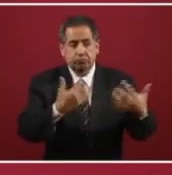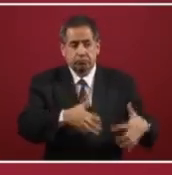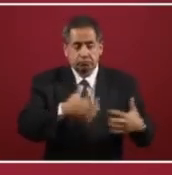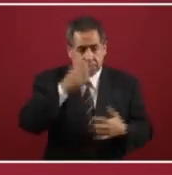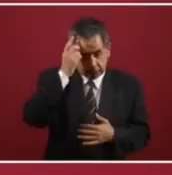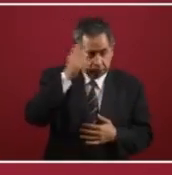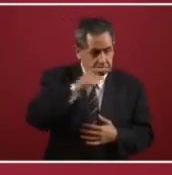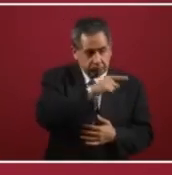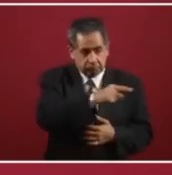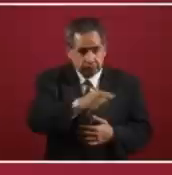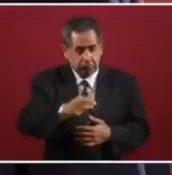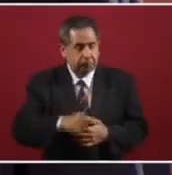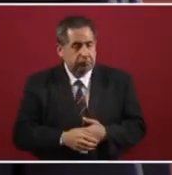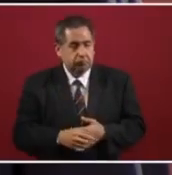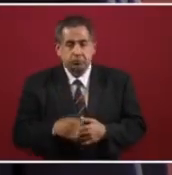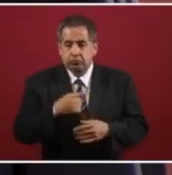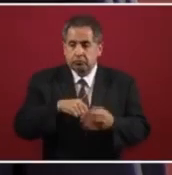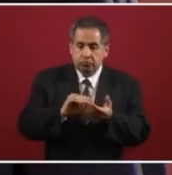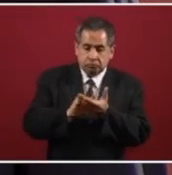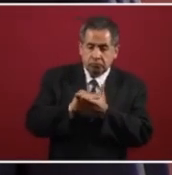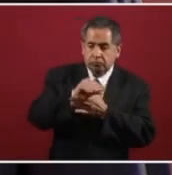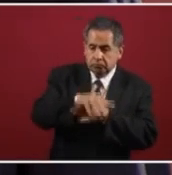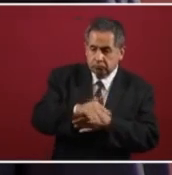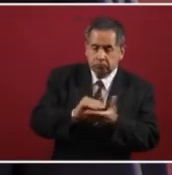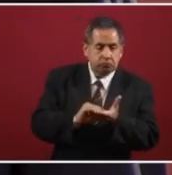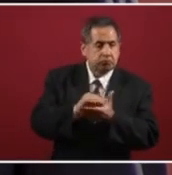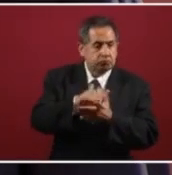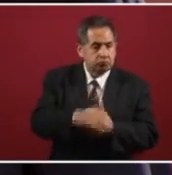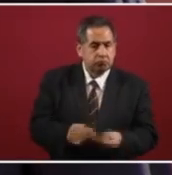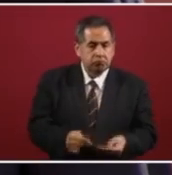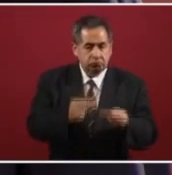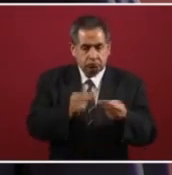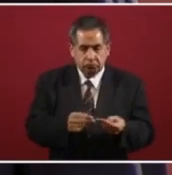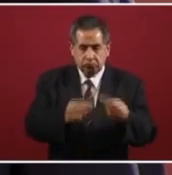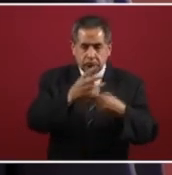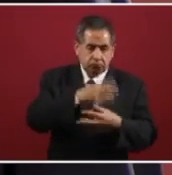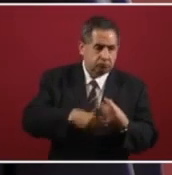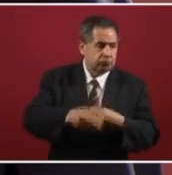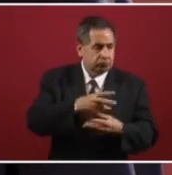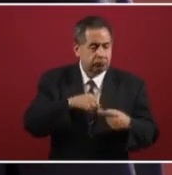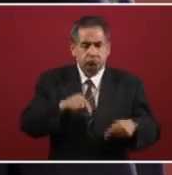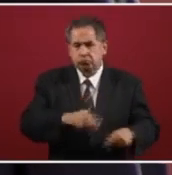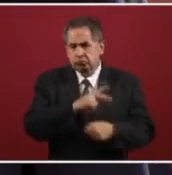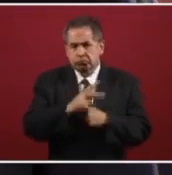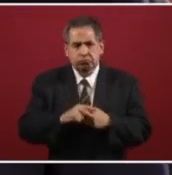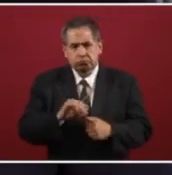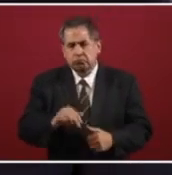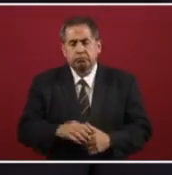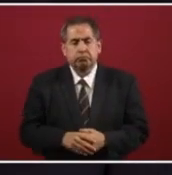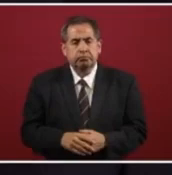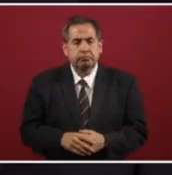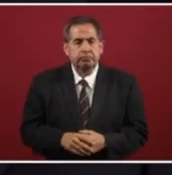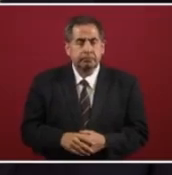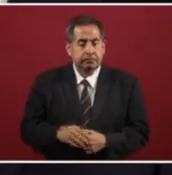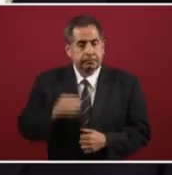me están invirtiendo en el país. Ayer me reuní